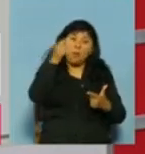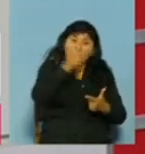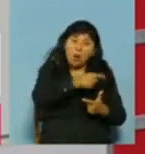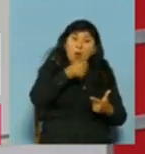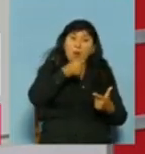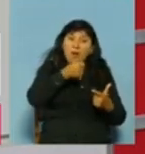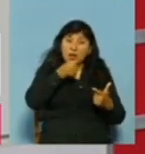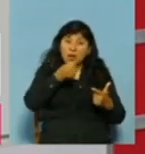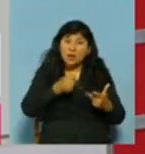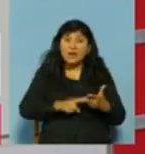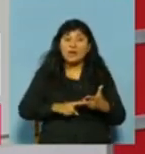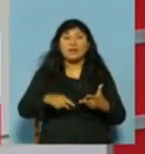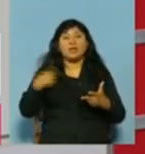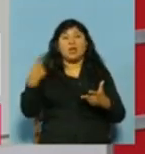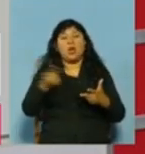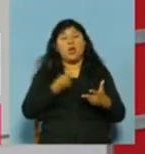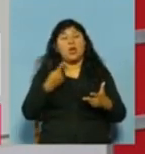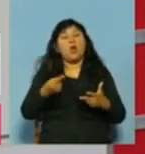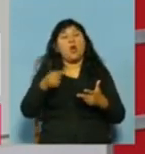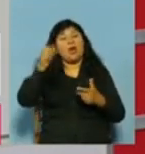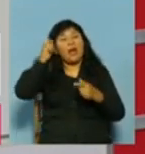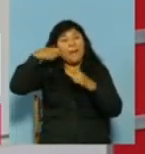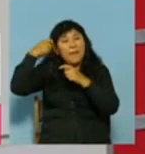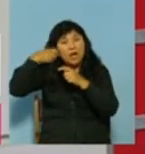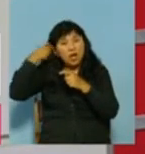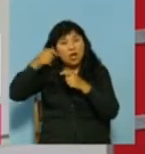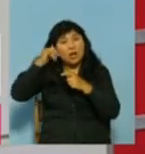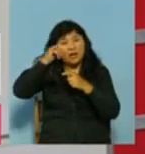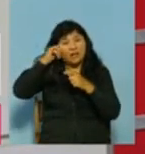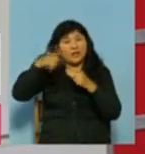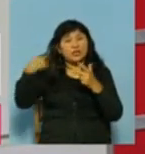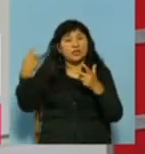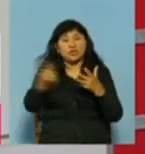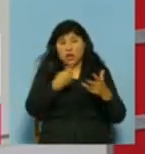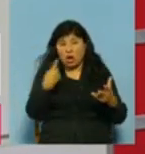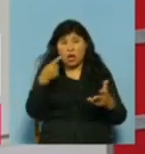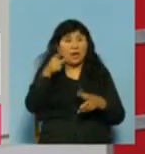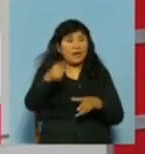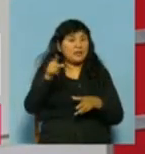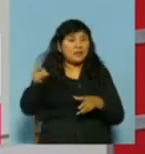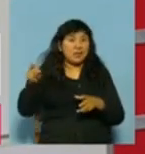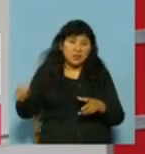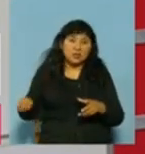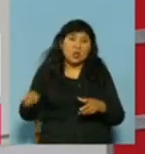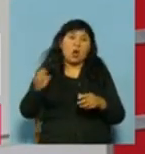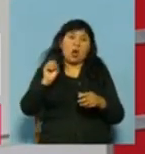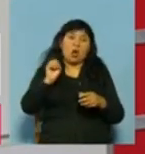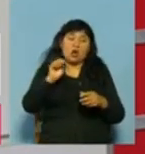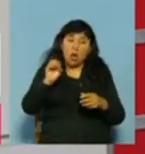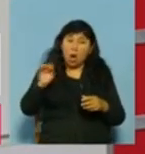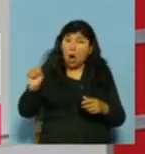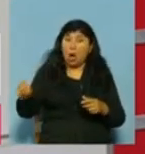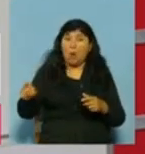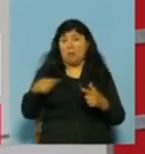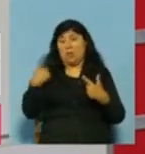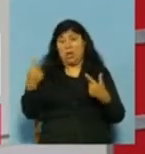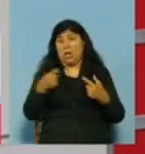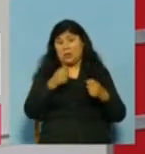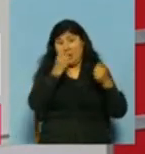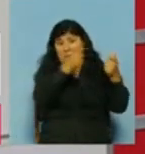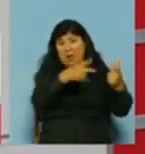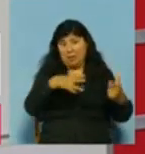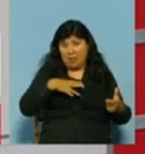periodista, los camarógrafos, si también tienen que dar los datos personales, nadie tiene ni custodia,